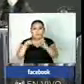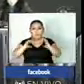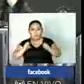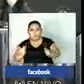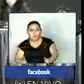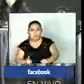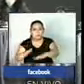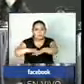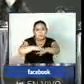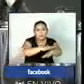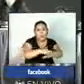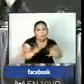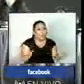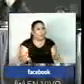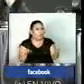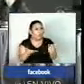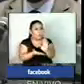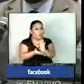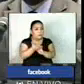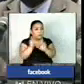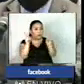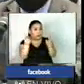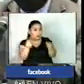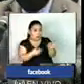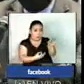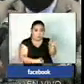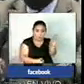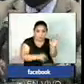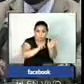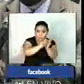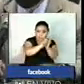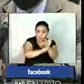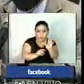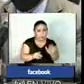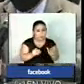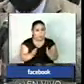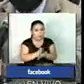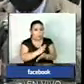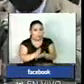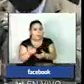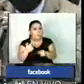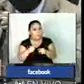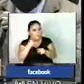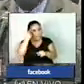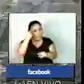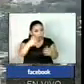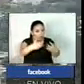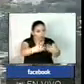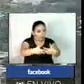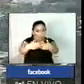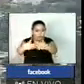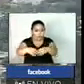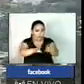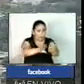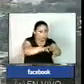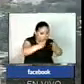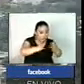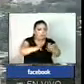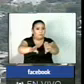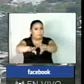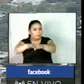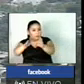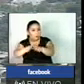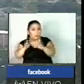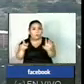reactivación económica en el país aunque no hay nada escrito Cardenal espera que las reaperturas de las empresas sean de manera gradual